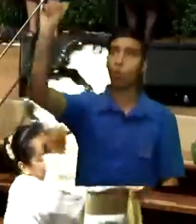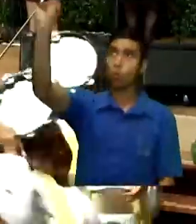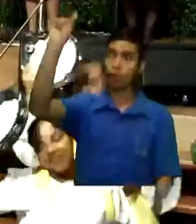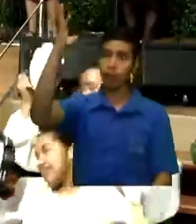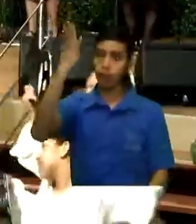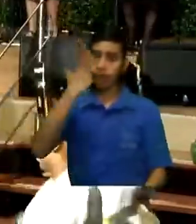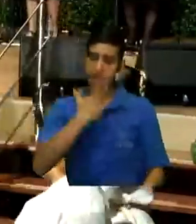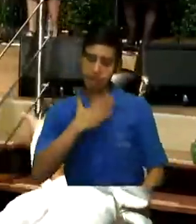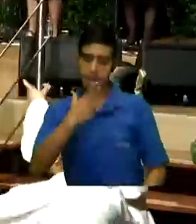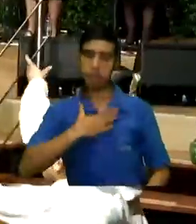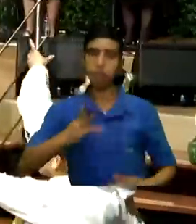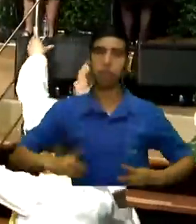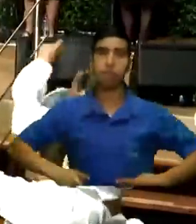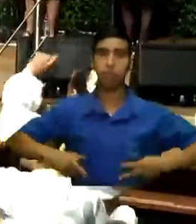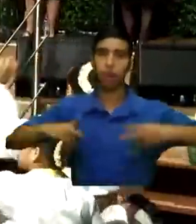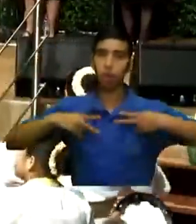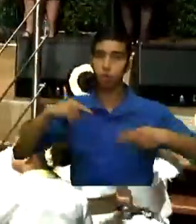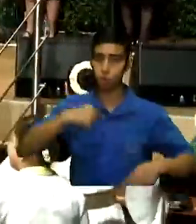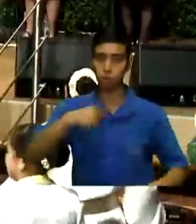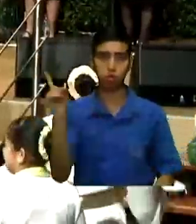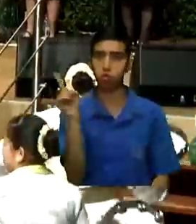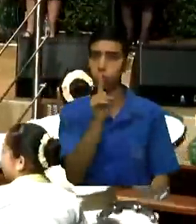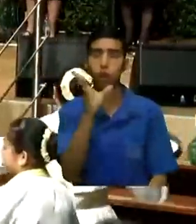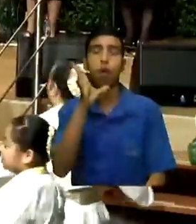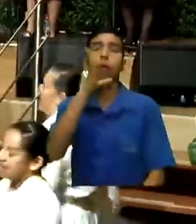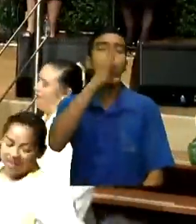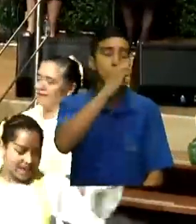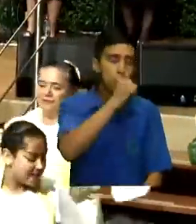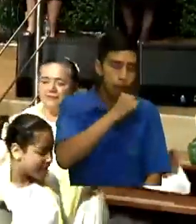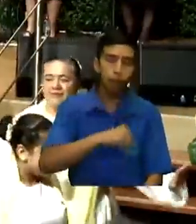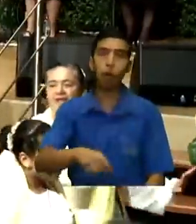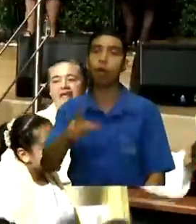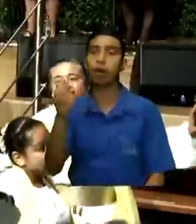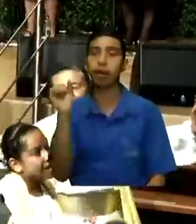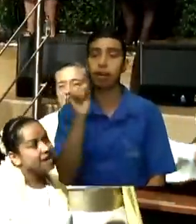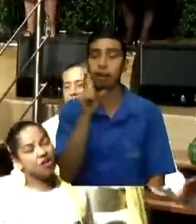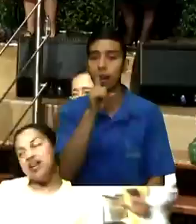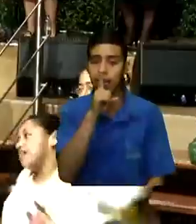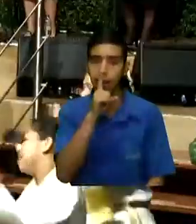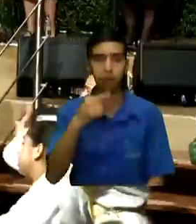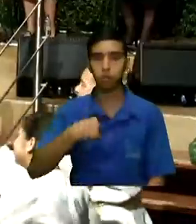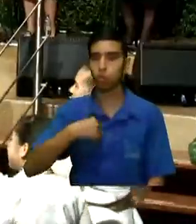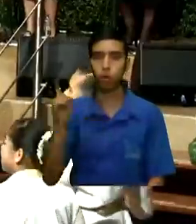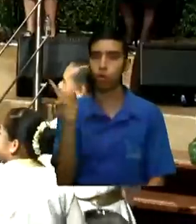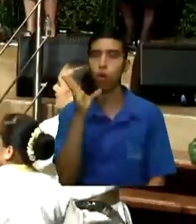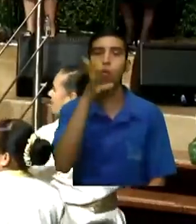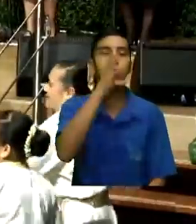mi ser. ¿Cómo podría callar y no